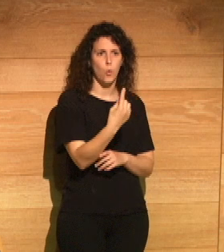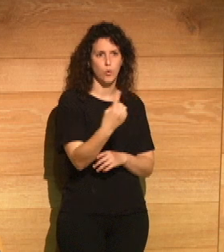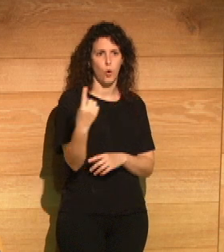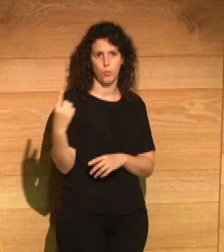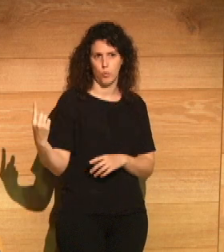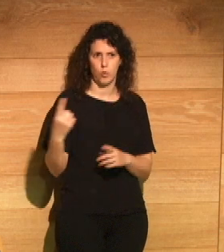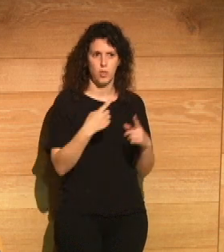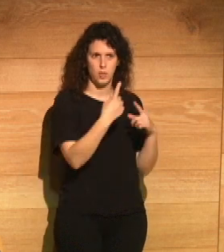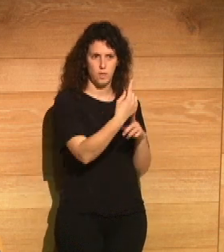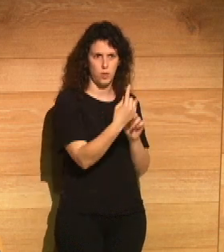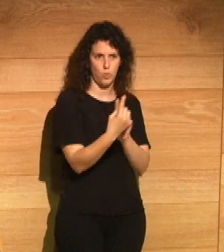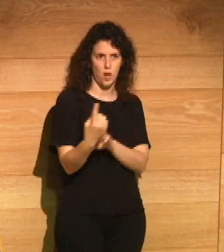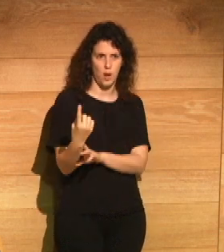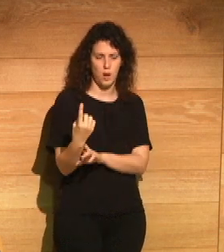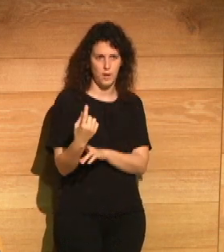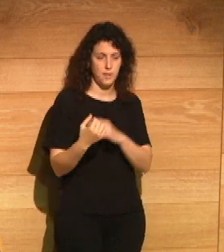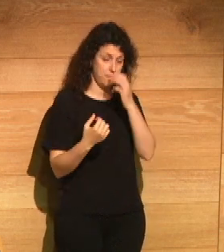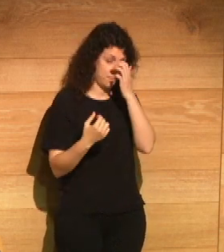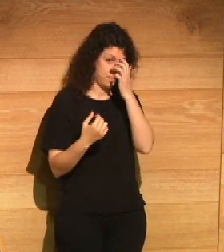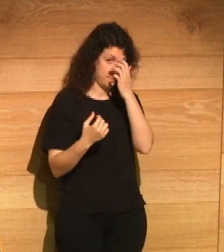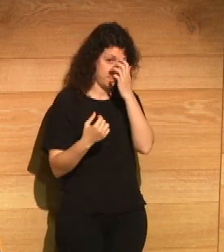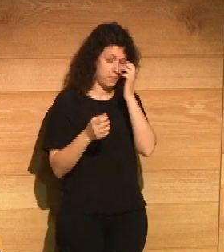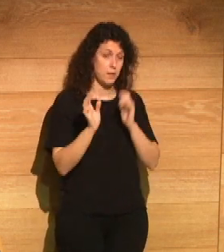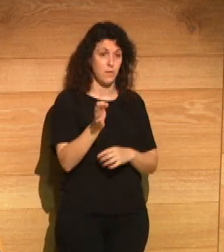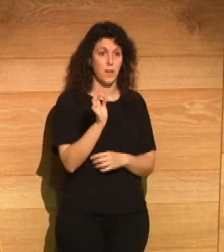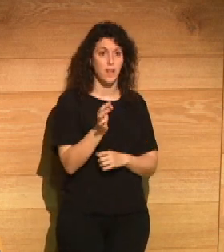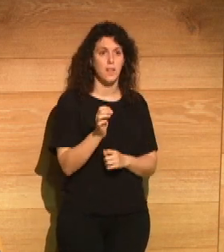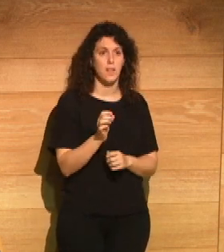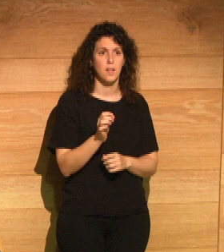¿no? Pero que sí, ciertamente hay